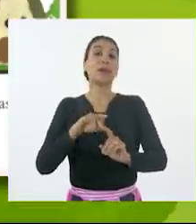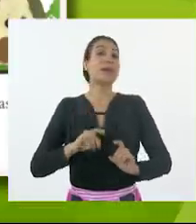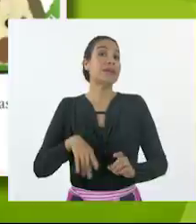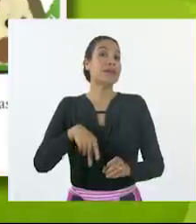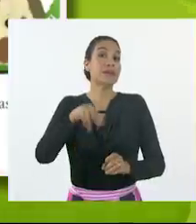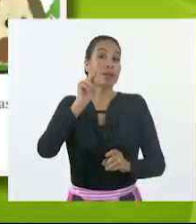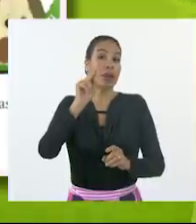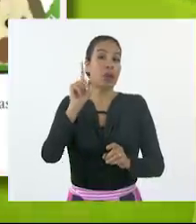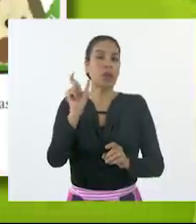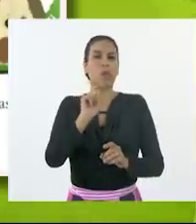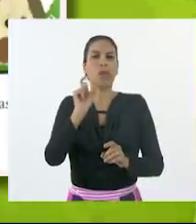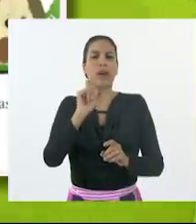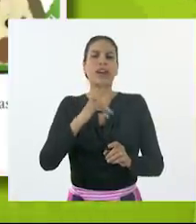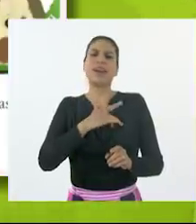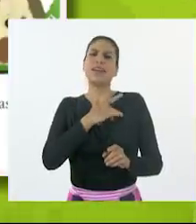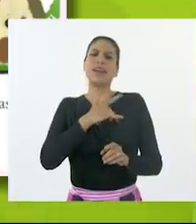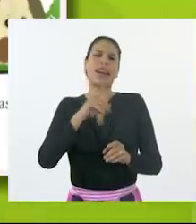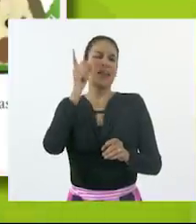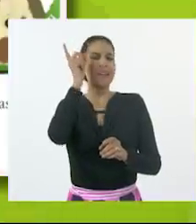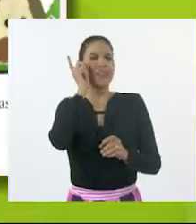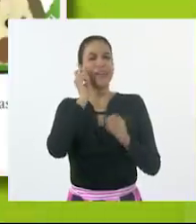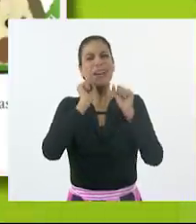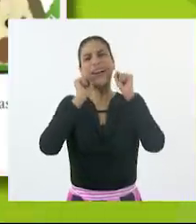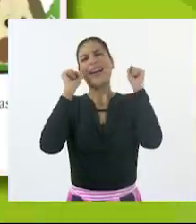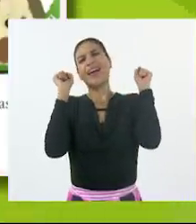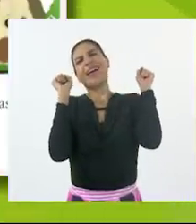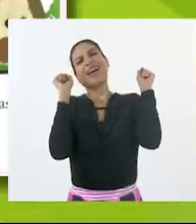Pero cuando les dio sueño,